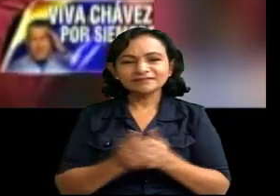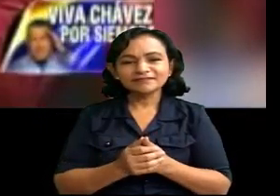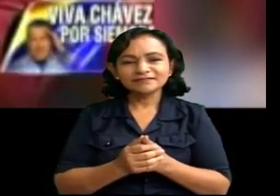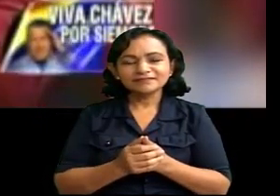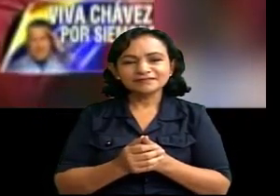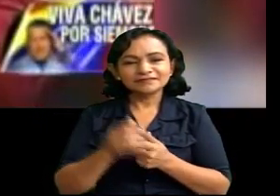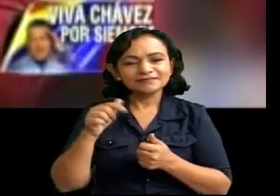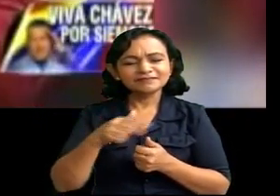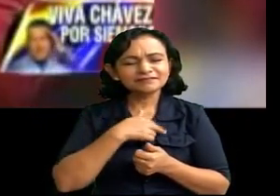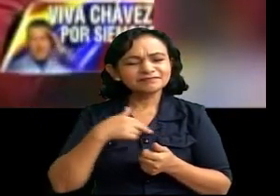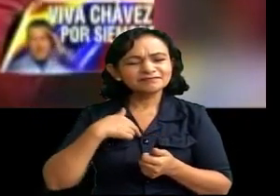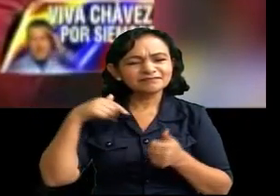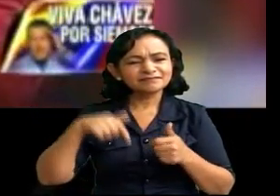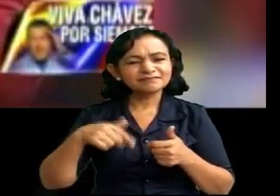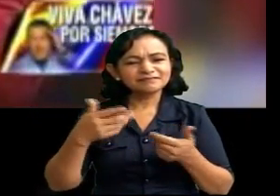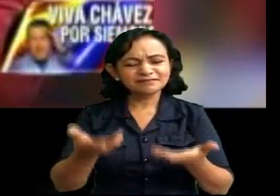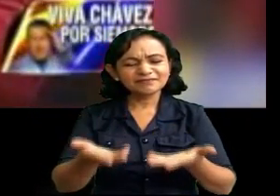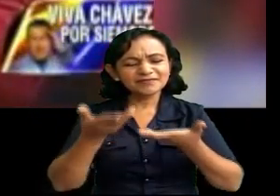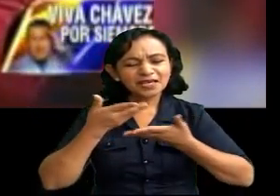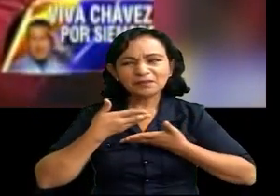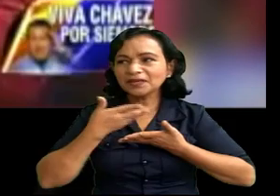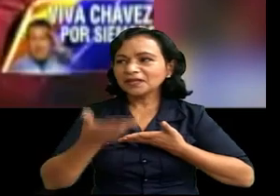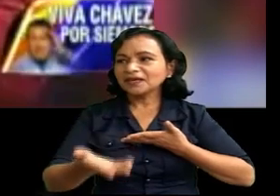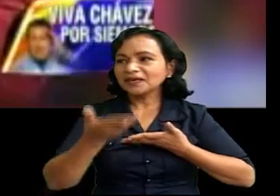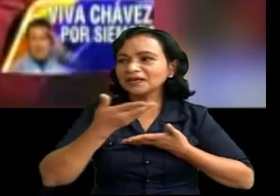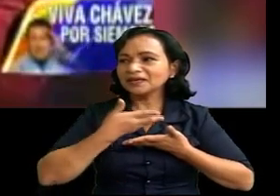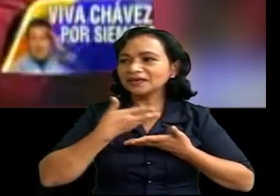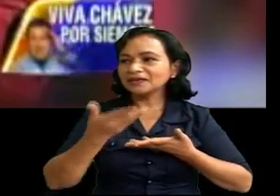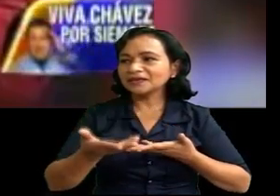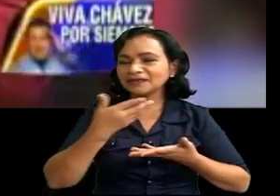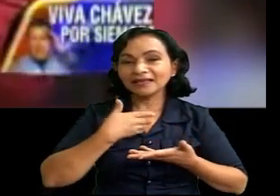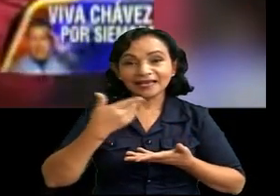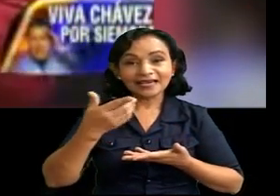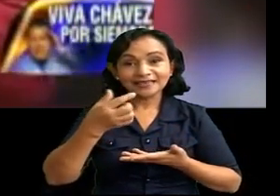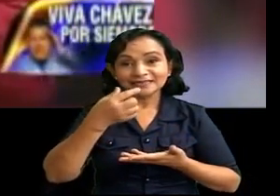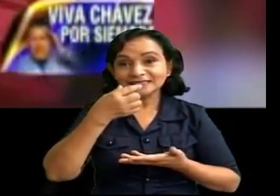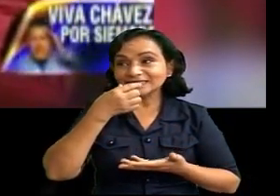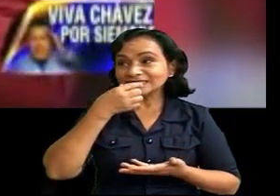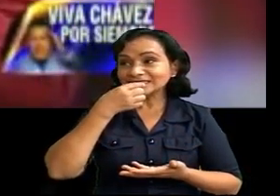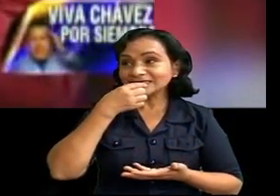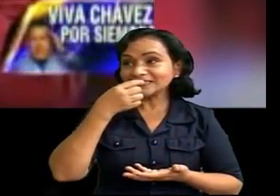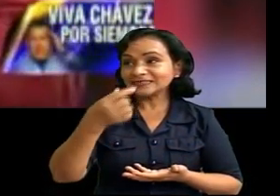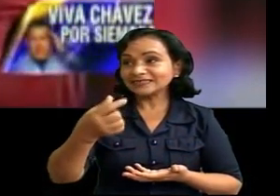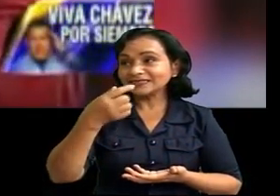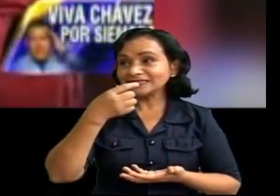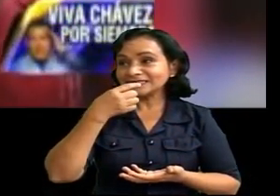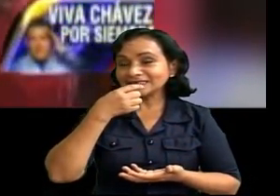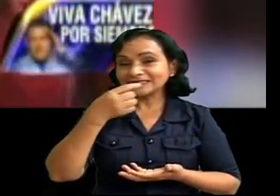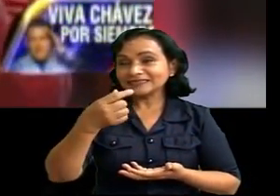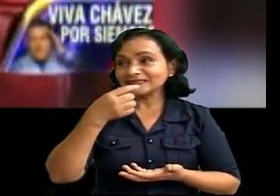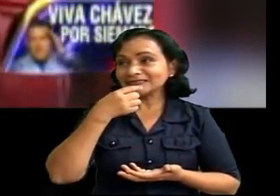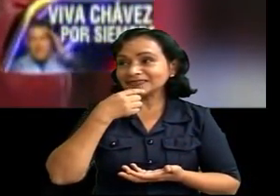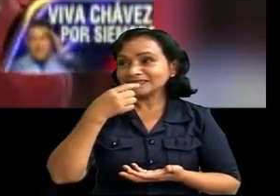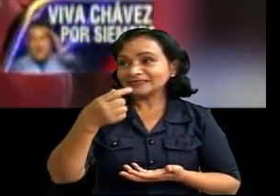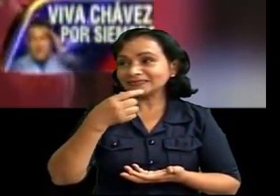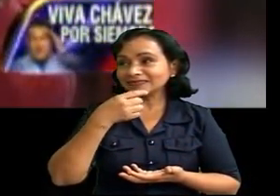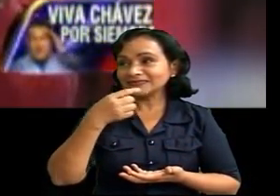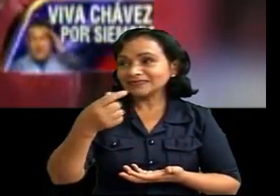¿Qué haces aquí? ¿Qué me traes? Galleta. Galleta, da. Bueno, dame galleta, pues. Dame